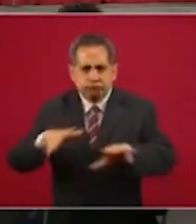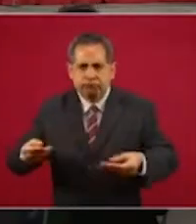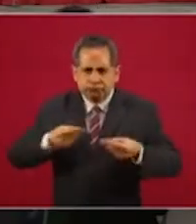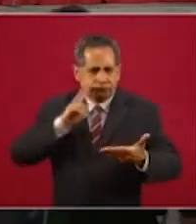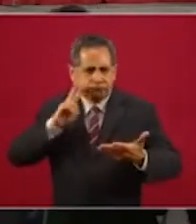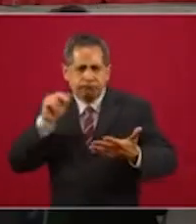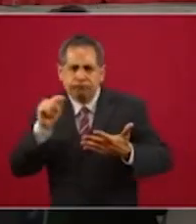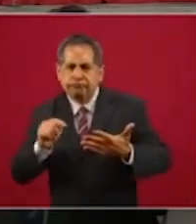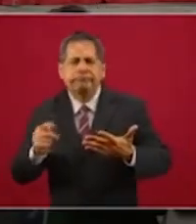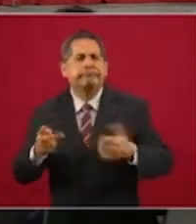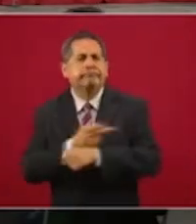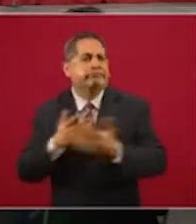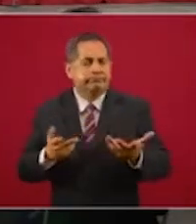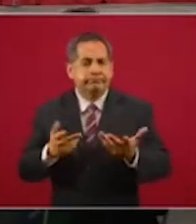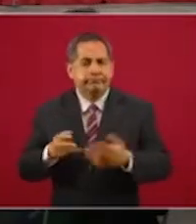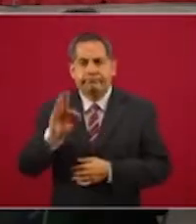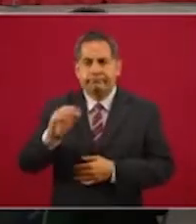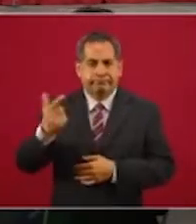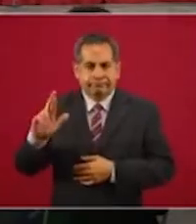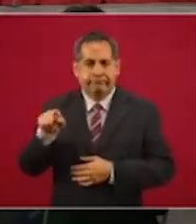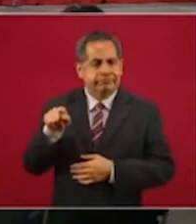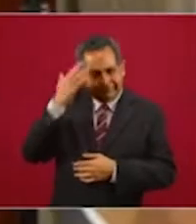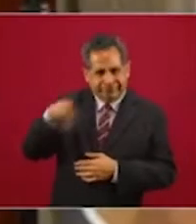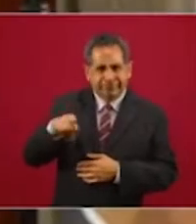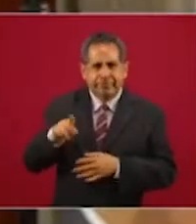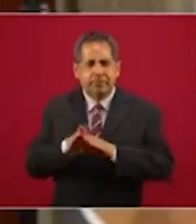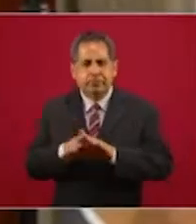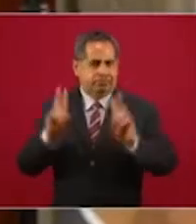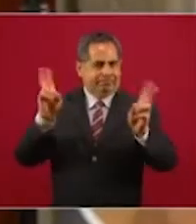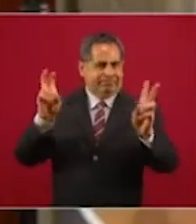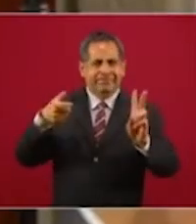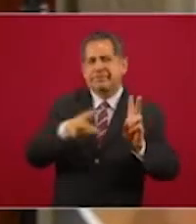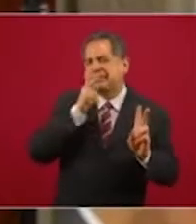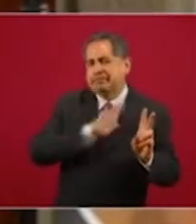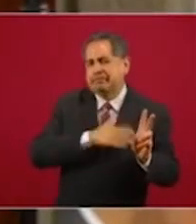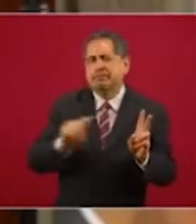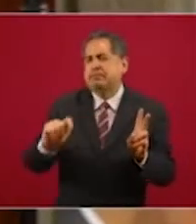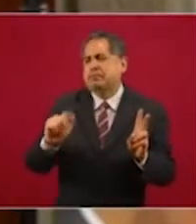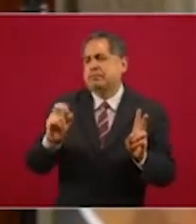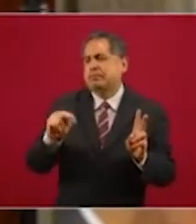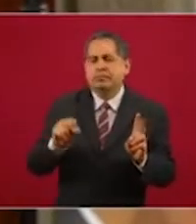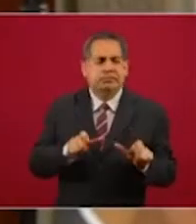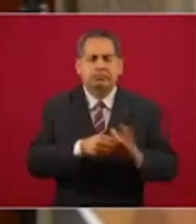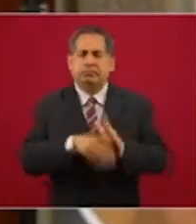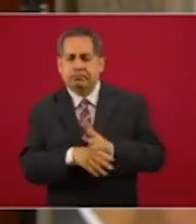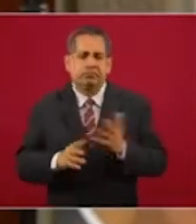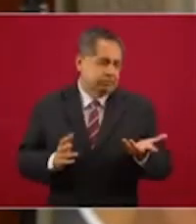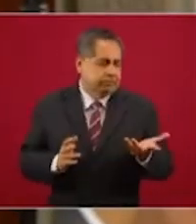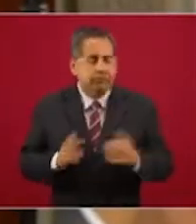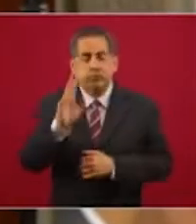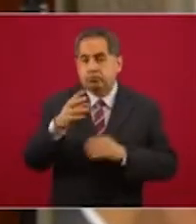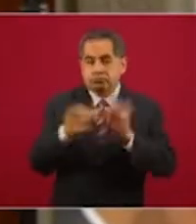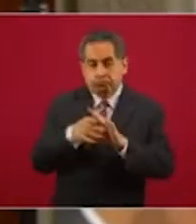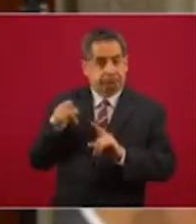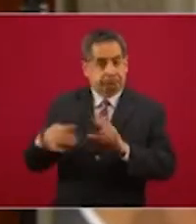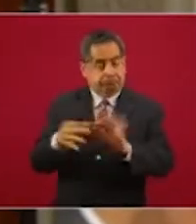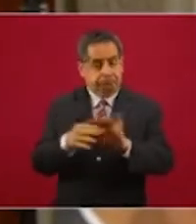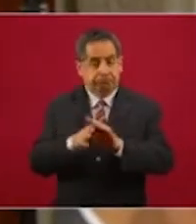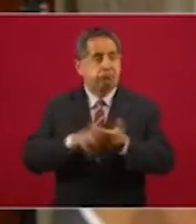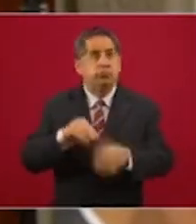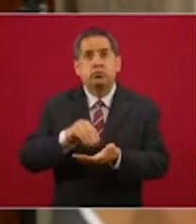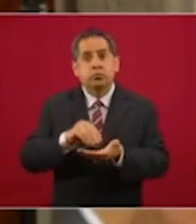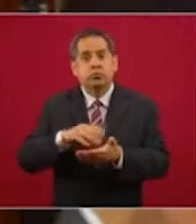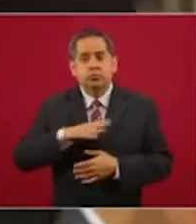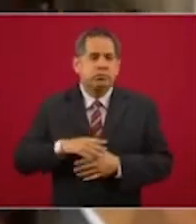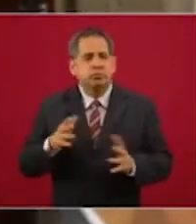sobre lo que está sucediendo en la fiscalía general de la república los japonesas y no lo menciona ella aclara estas investigaciones que hay